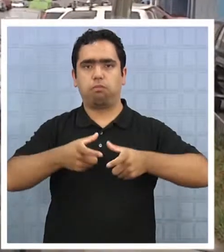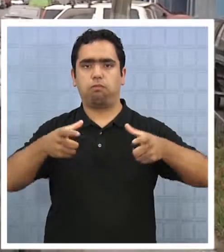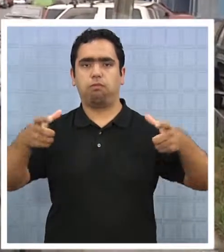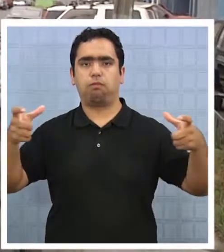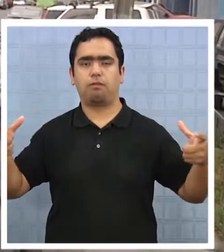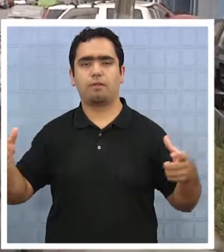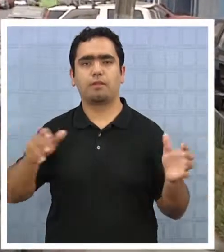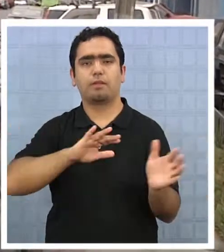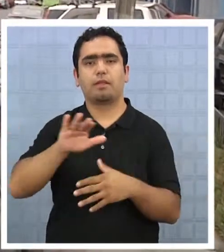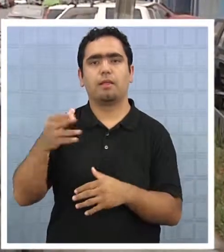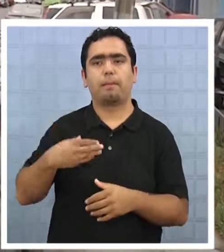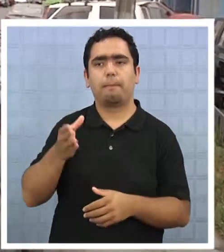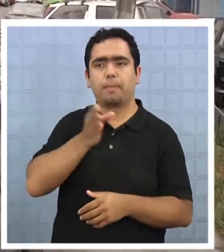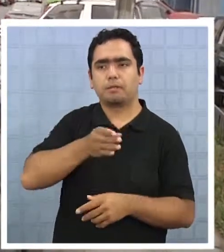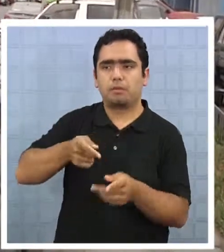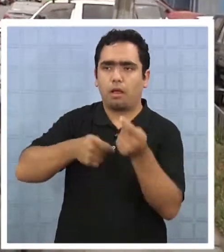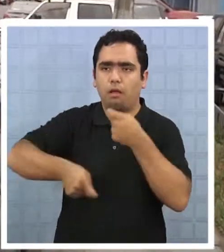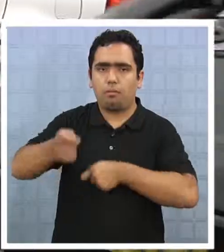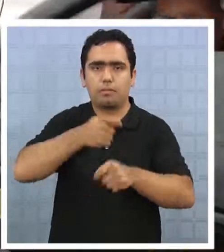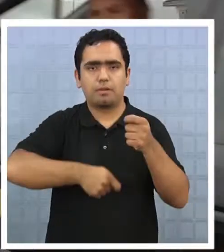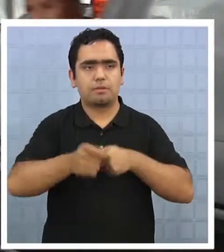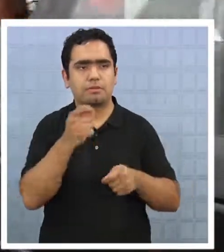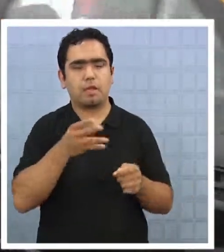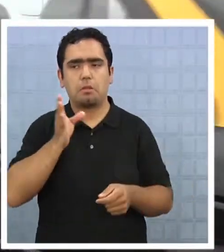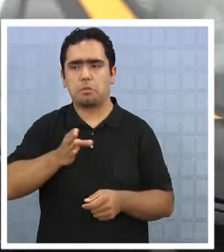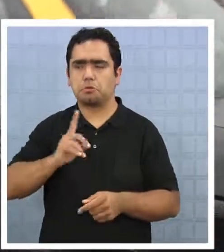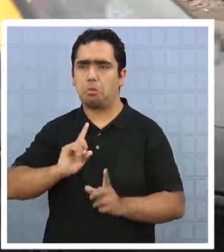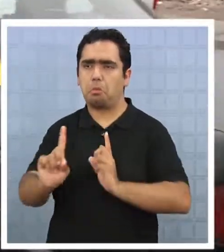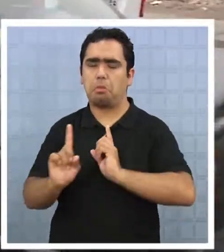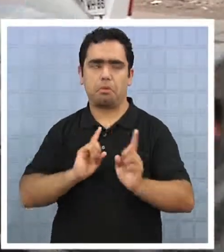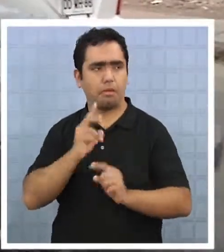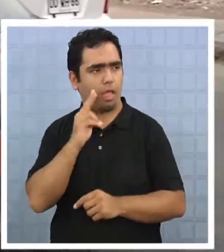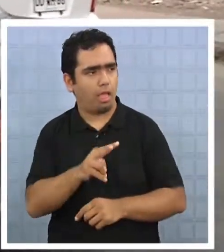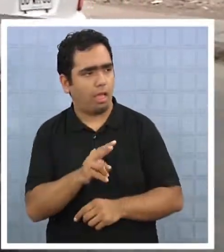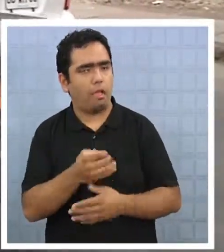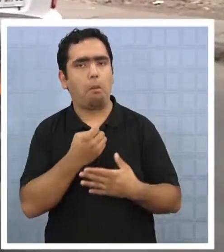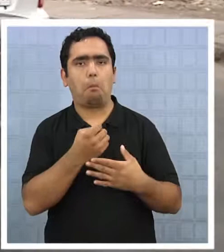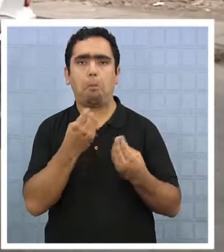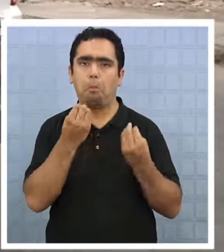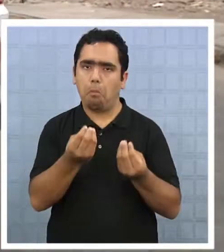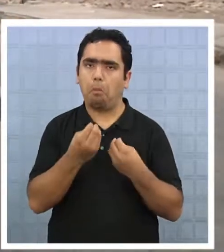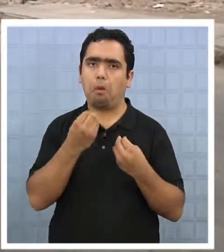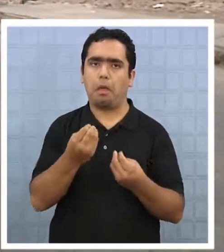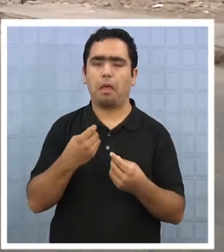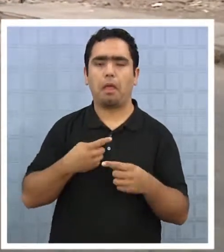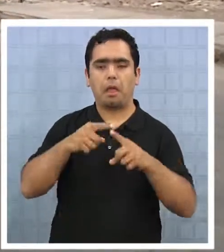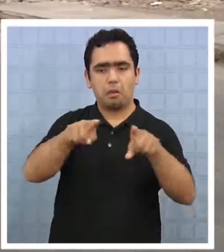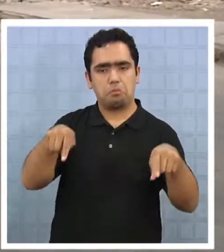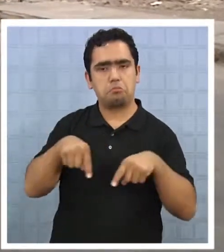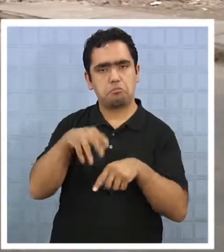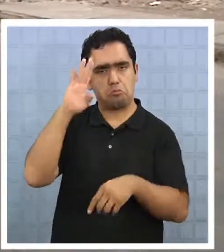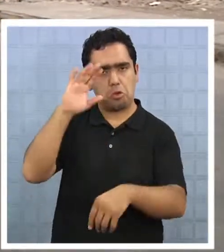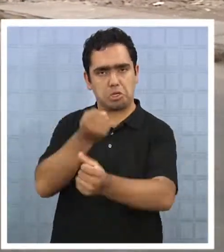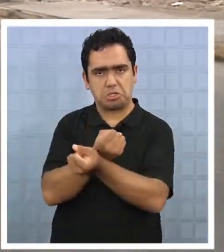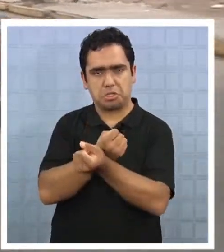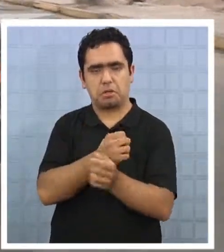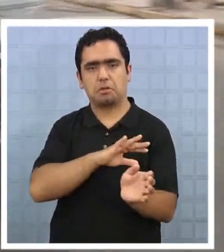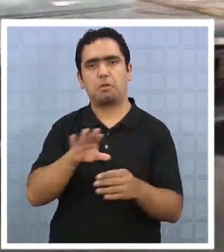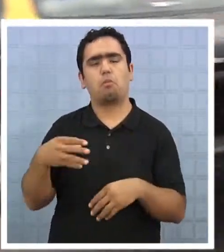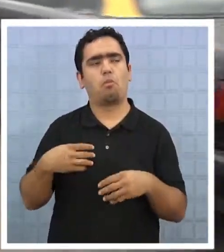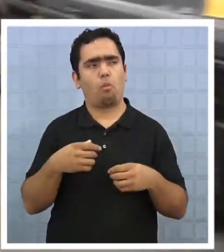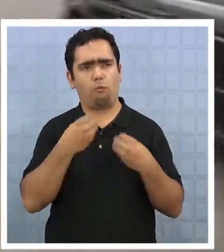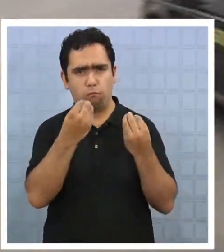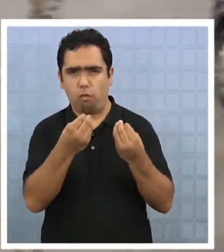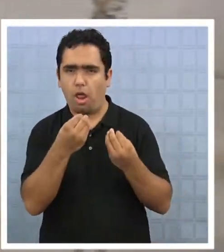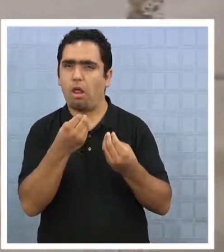una Sofri creciendo. Conductores habituales y comerciantes del sector reflejan la opinión favorable a la instalación de este